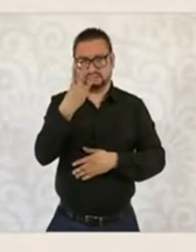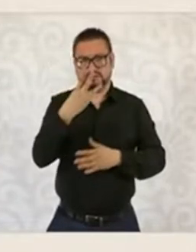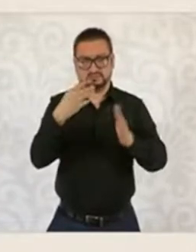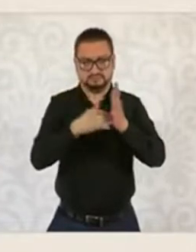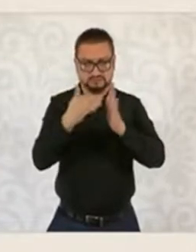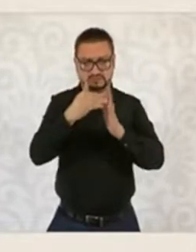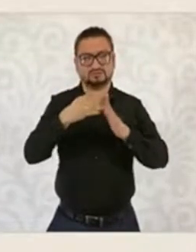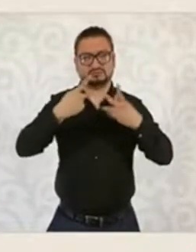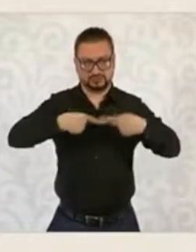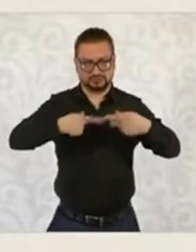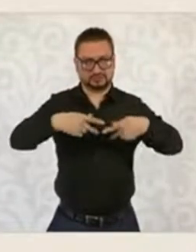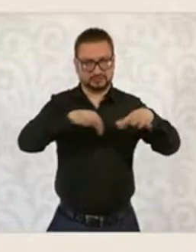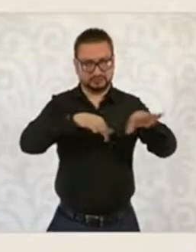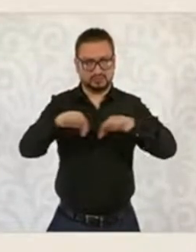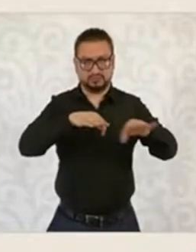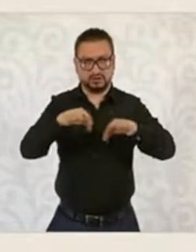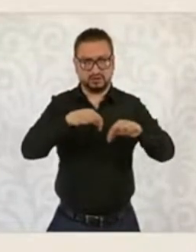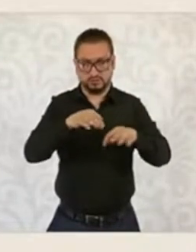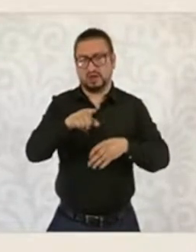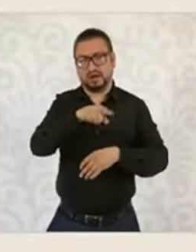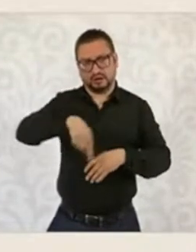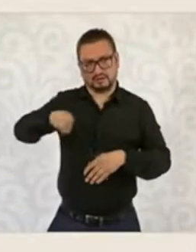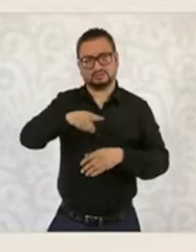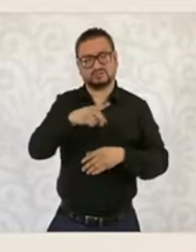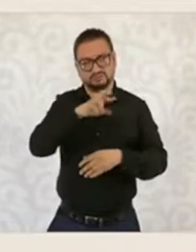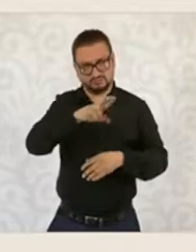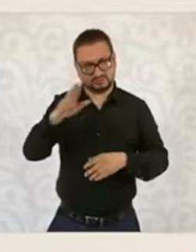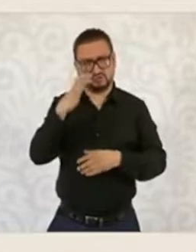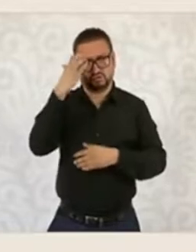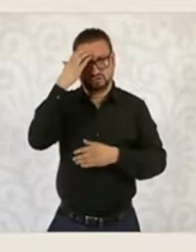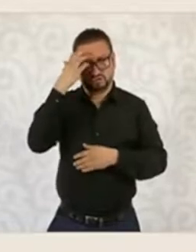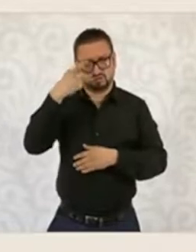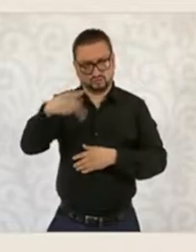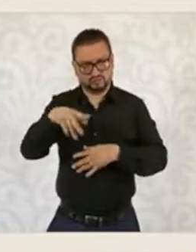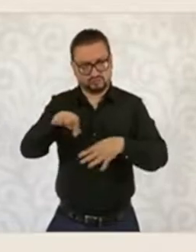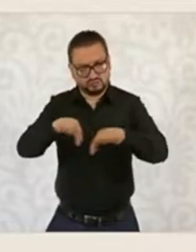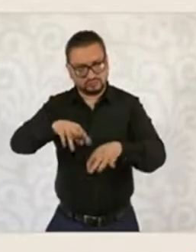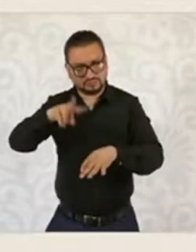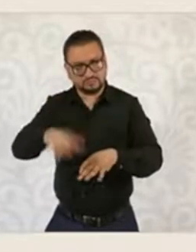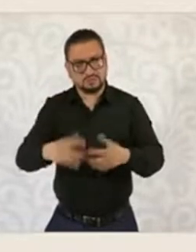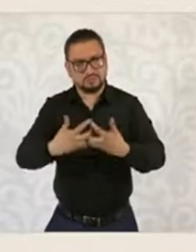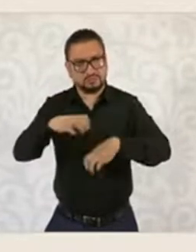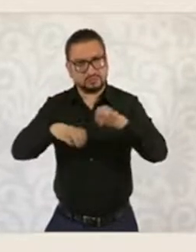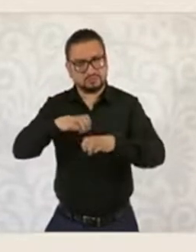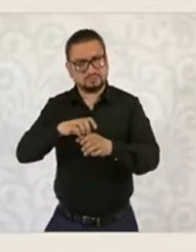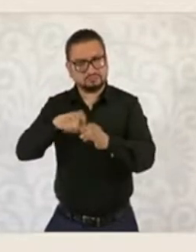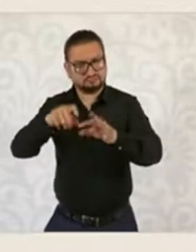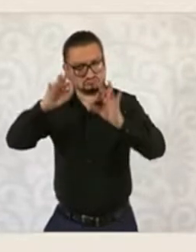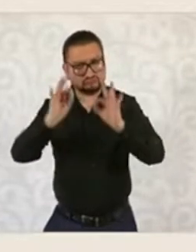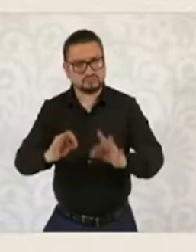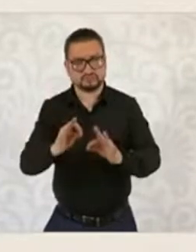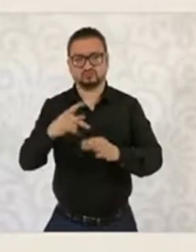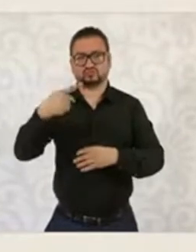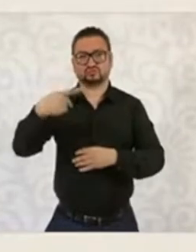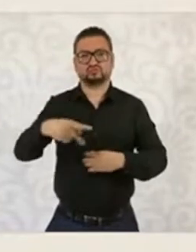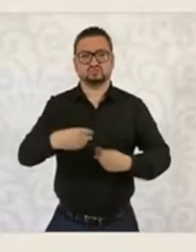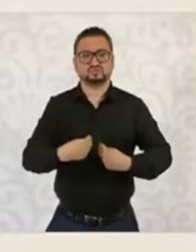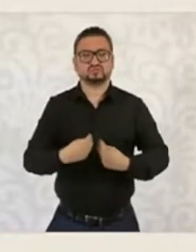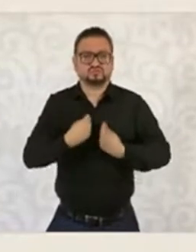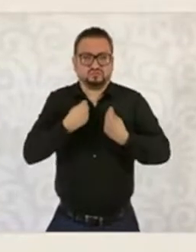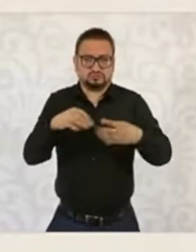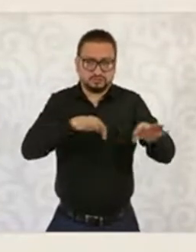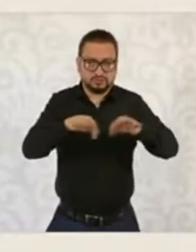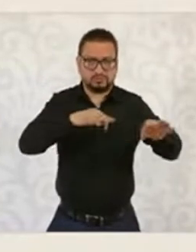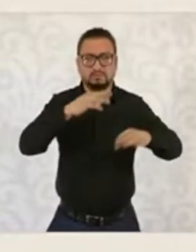de trabajadoras y trabajadores fueran reconocidos por sus verdaderos empleadores, con ello pues mejorando condiciones de las y